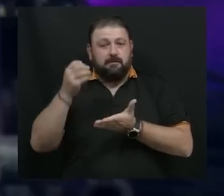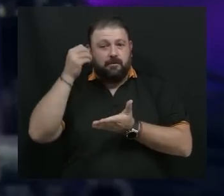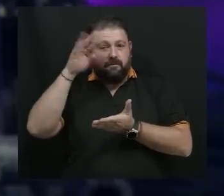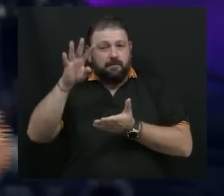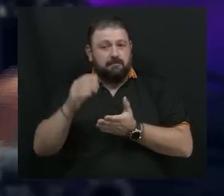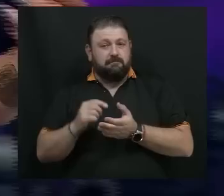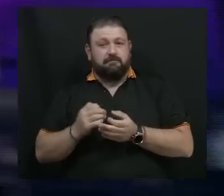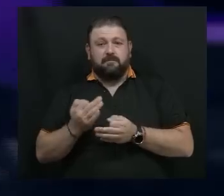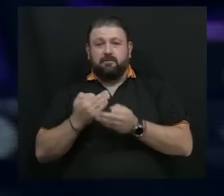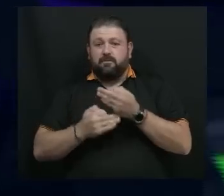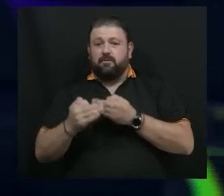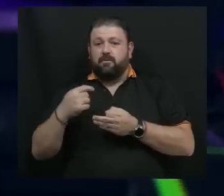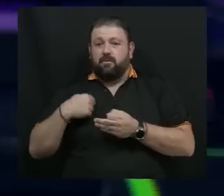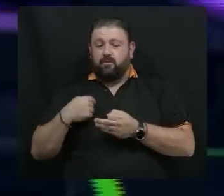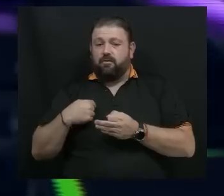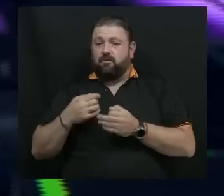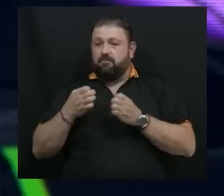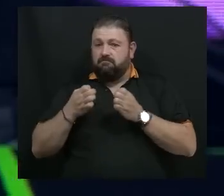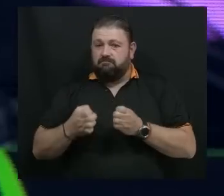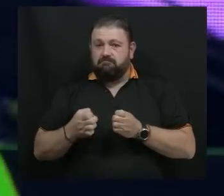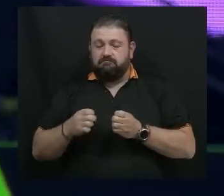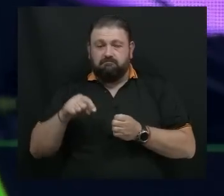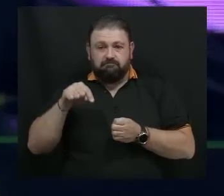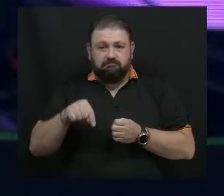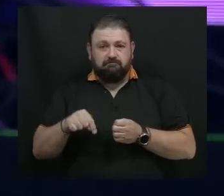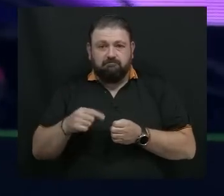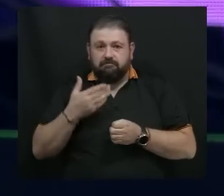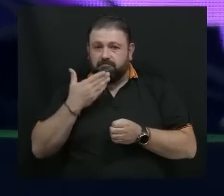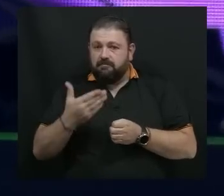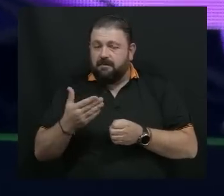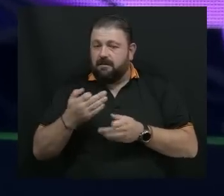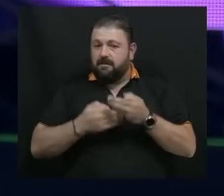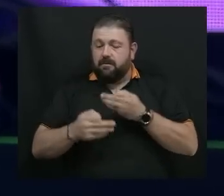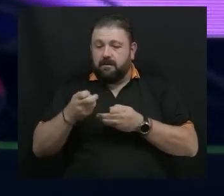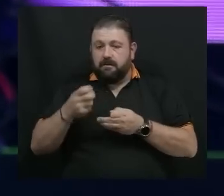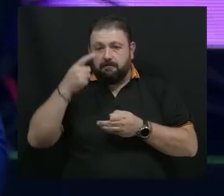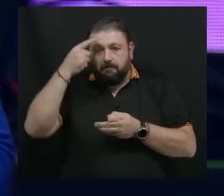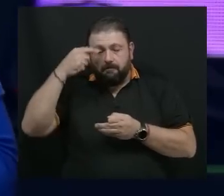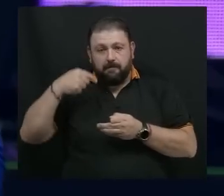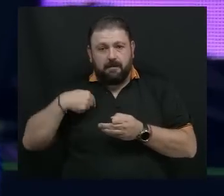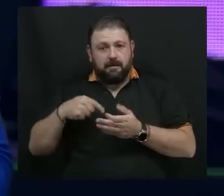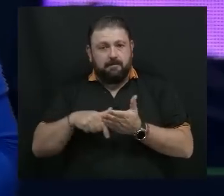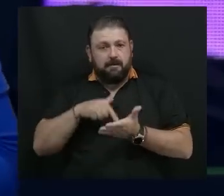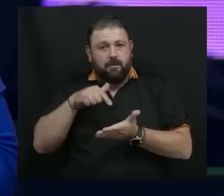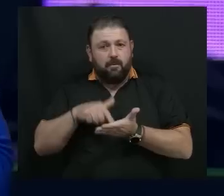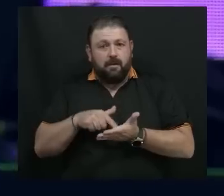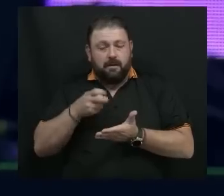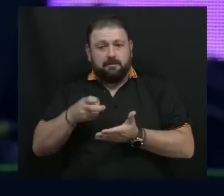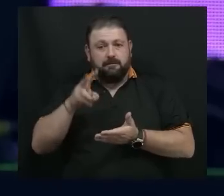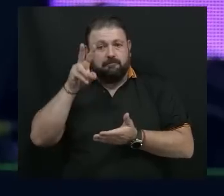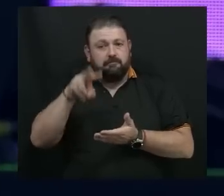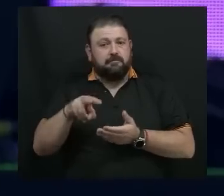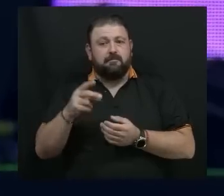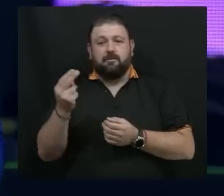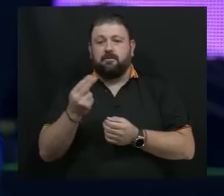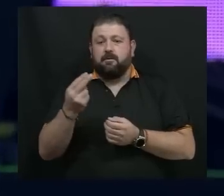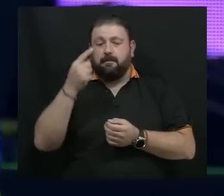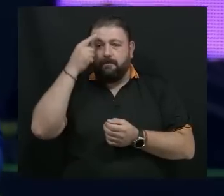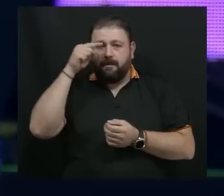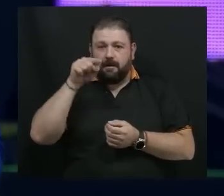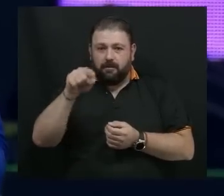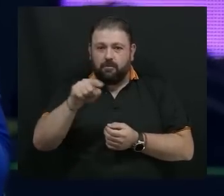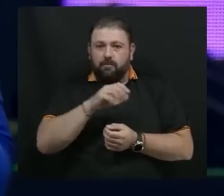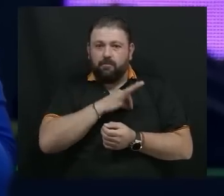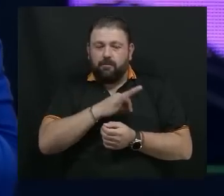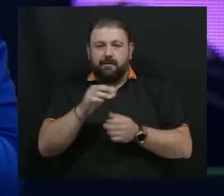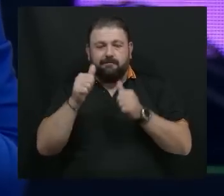Así que donde quiera que estés hoy, es el lugar en el que tu ser superior te necesita para que escuches